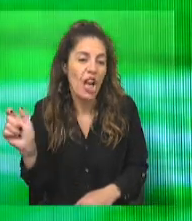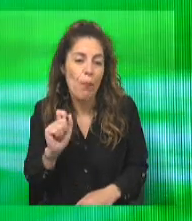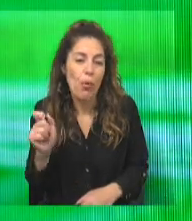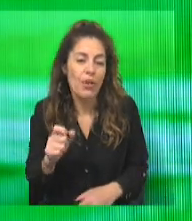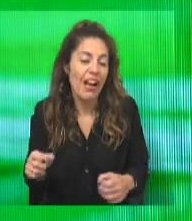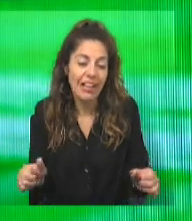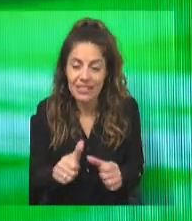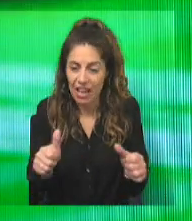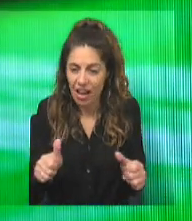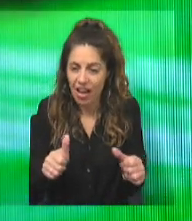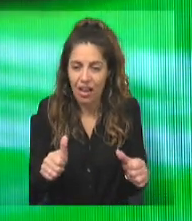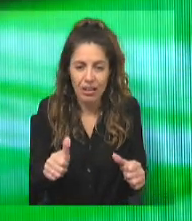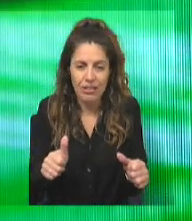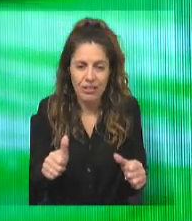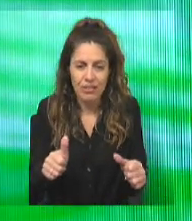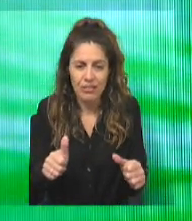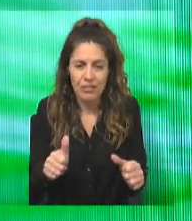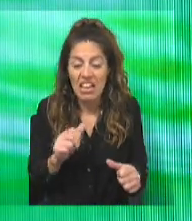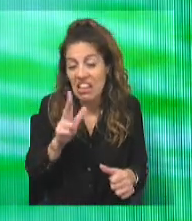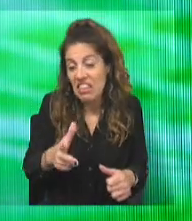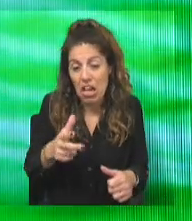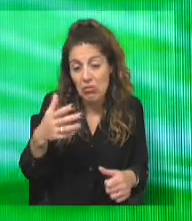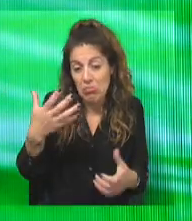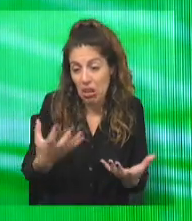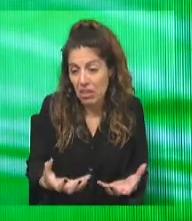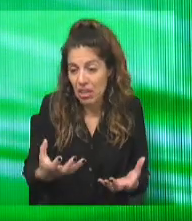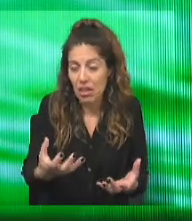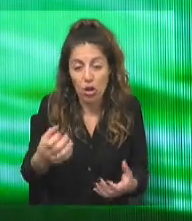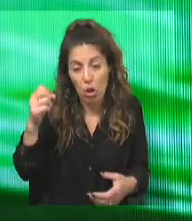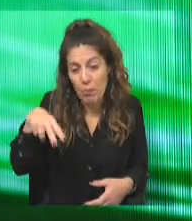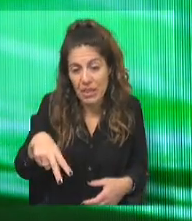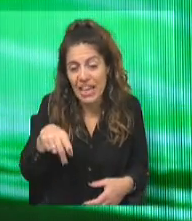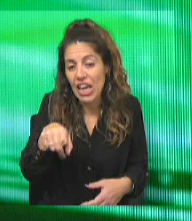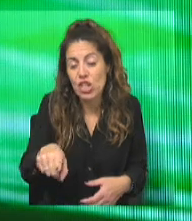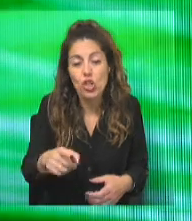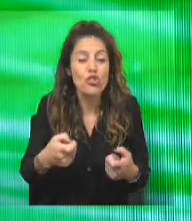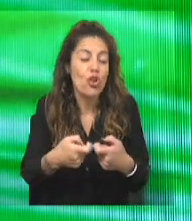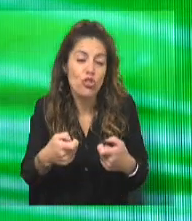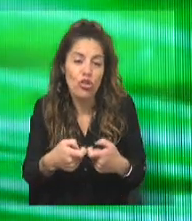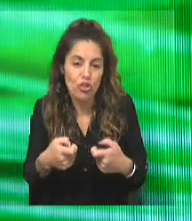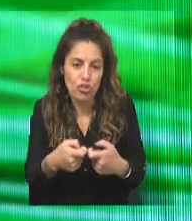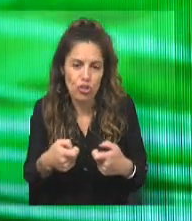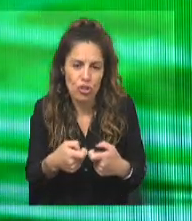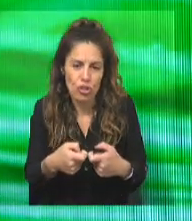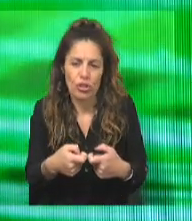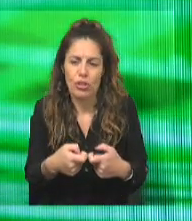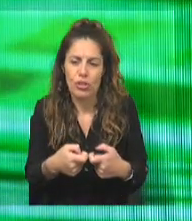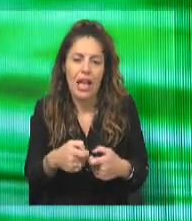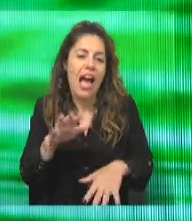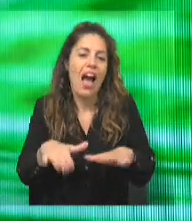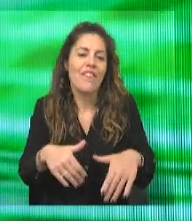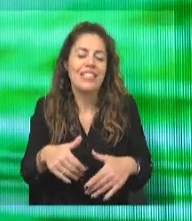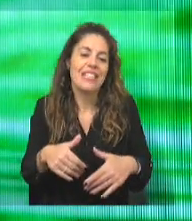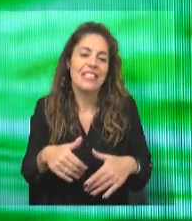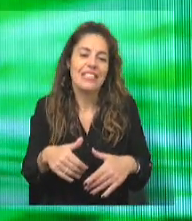se implementa que digan lo que les parezca digamos ellos son un socio O sea a veces